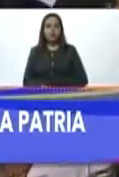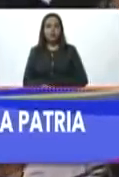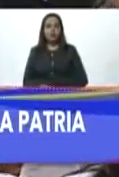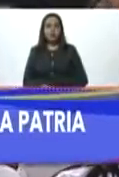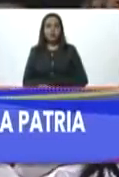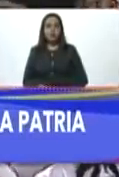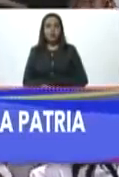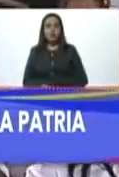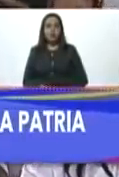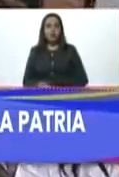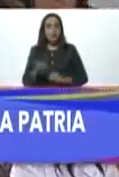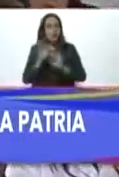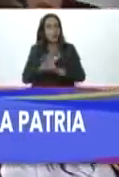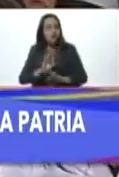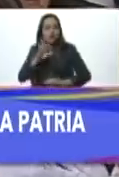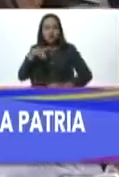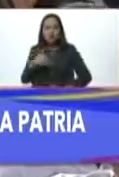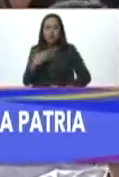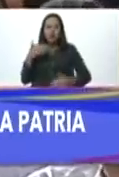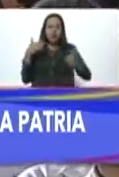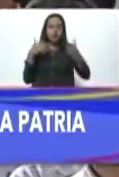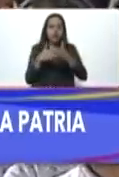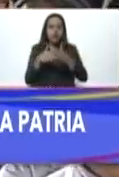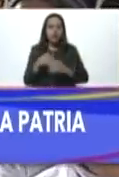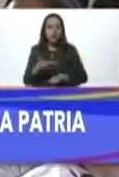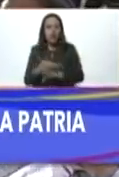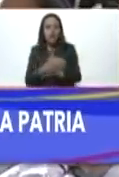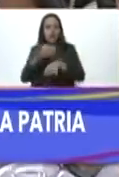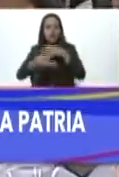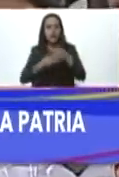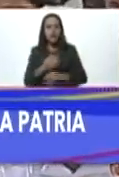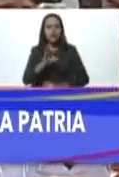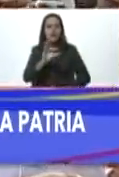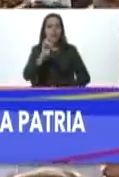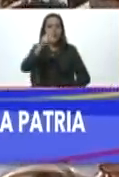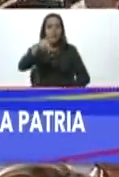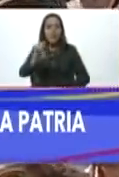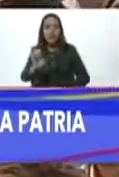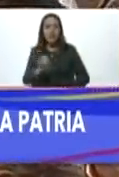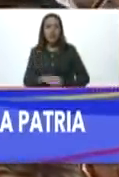Nada podrá detener, como dijo la doctora Tibisay Lucena, el proceso electoral.